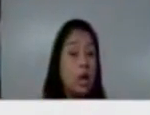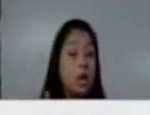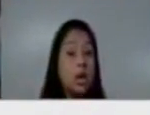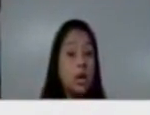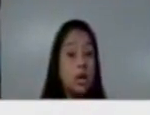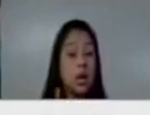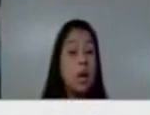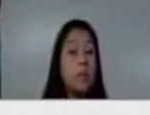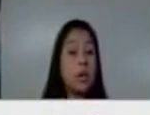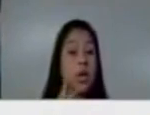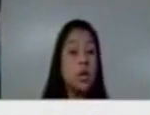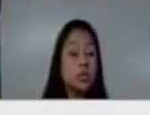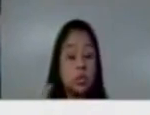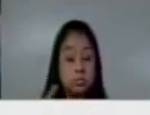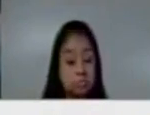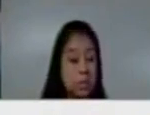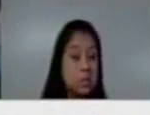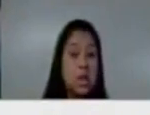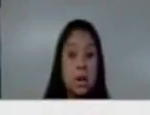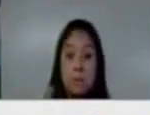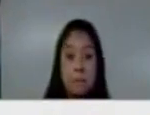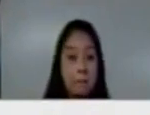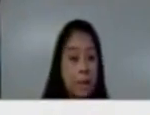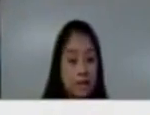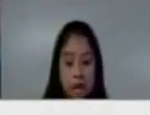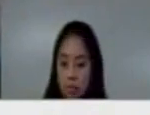desarrollados para poderlos ejecutar.